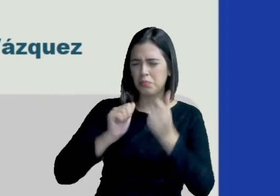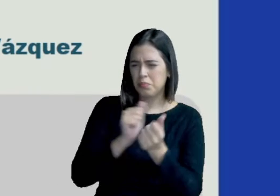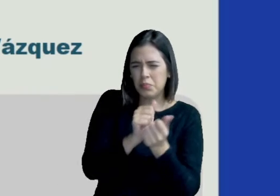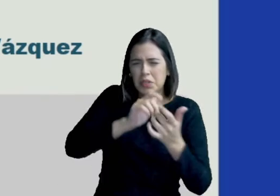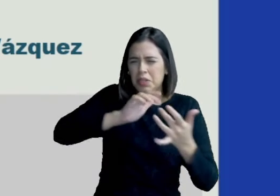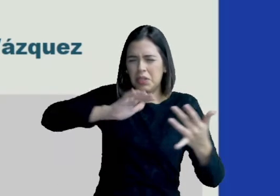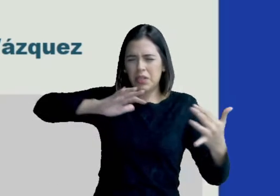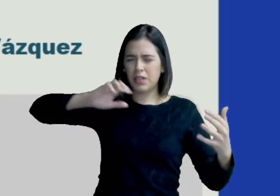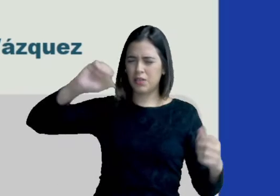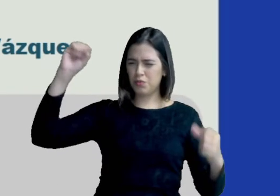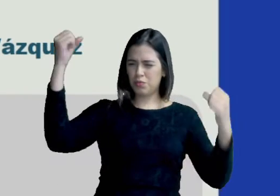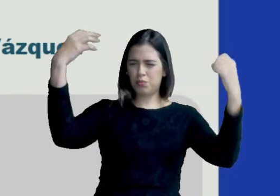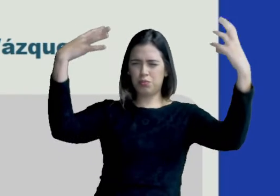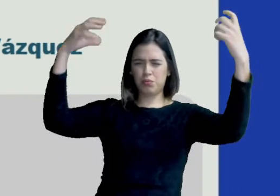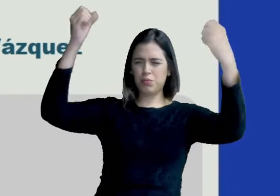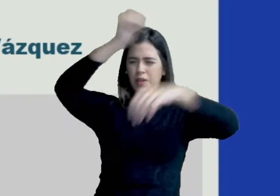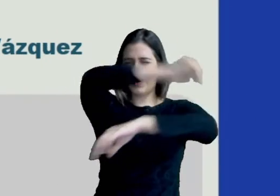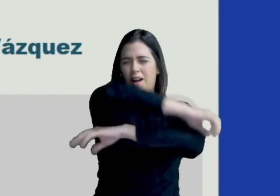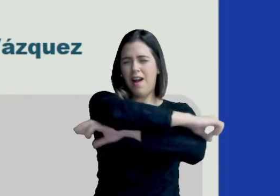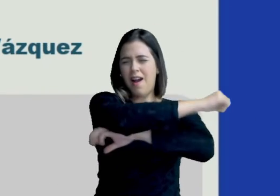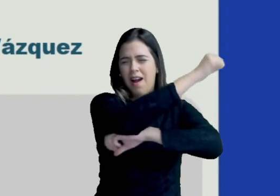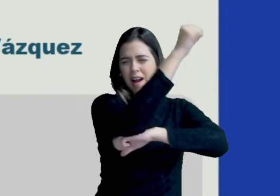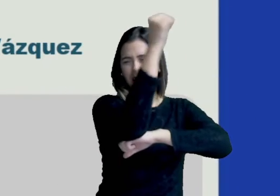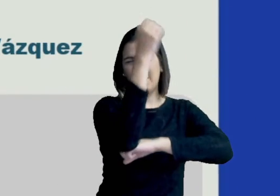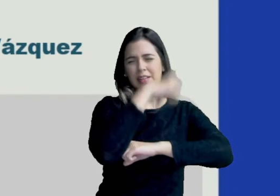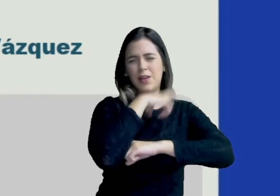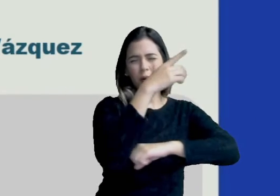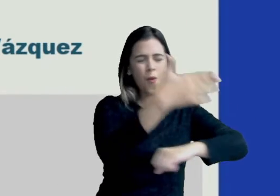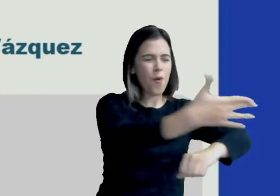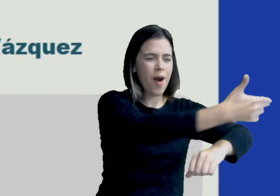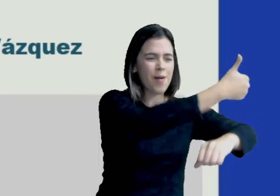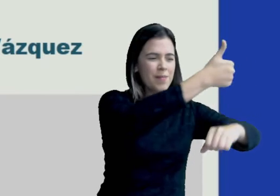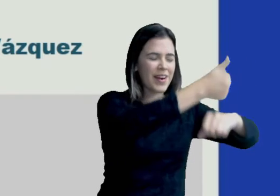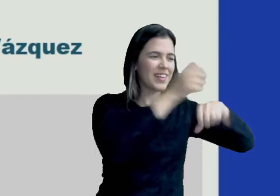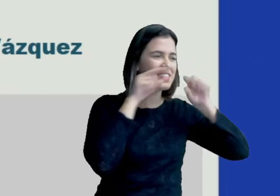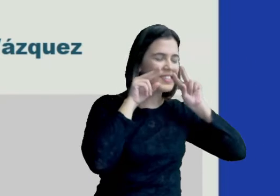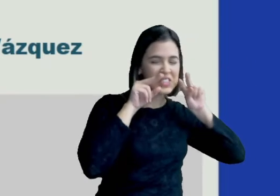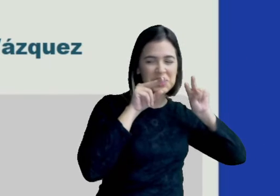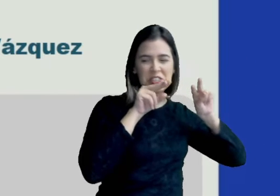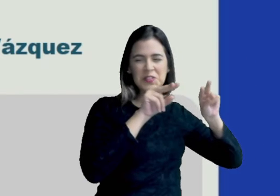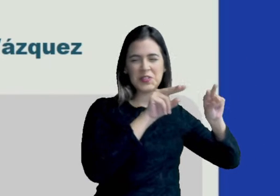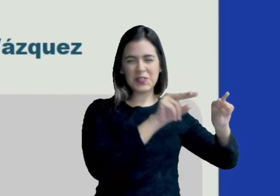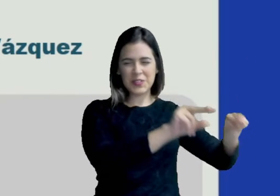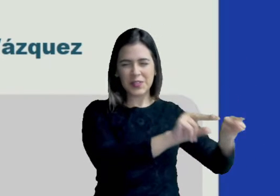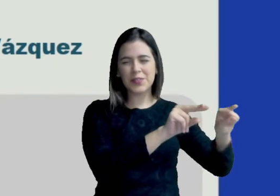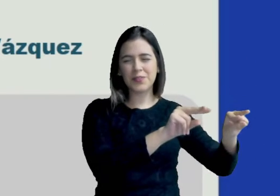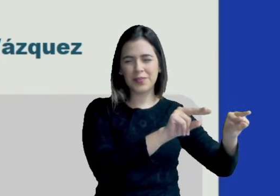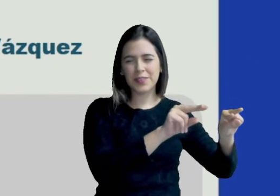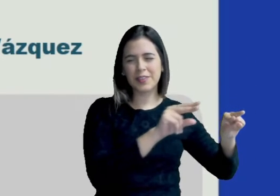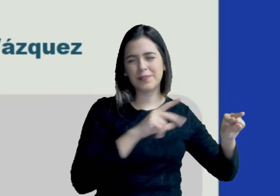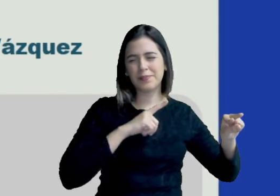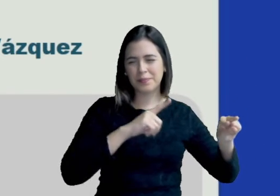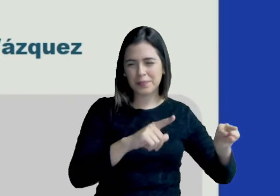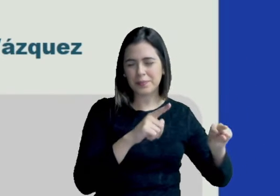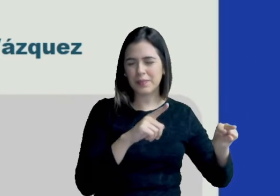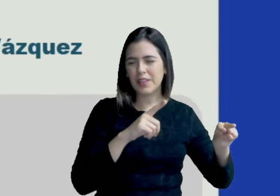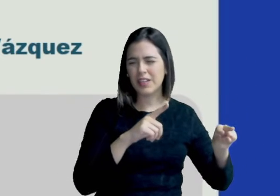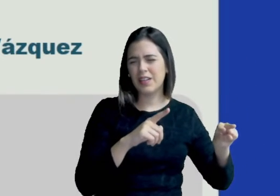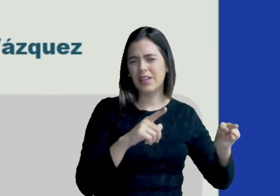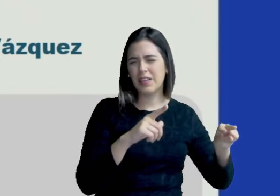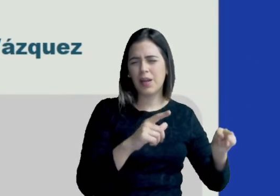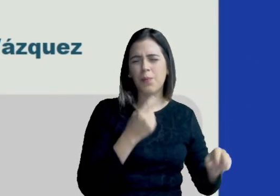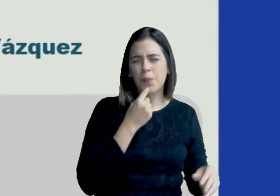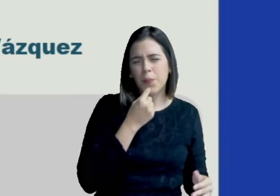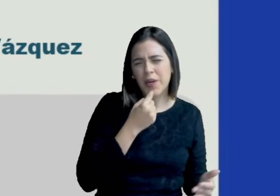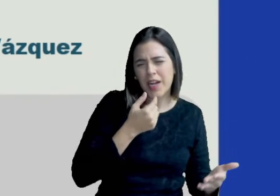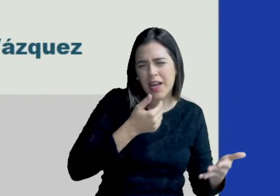Las ventanas dan a una plazoleta en un pequeño barrio que parece una isla. Un remanso de paz en medio del